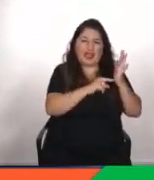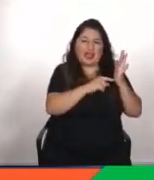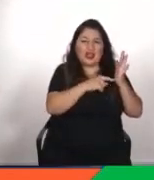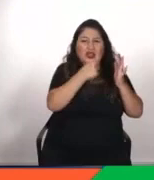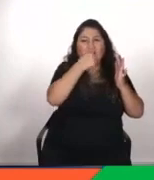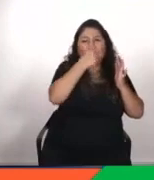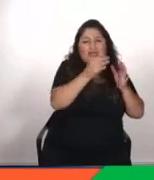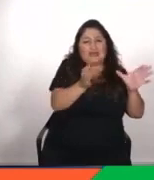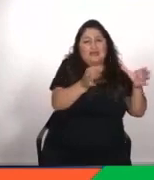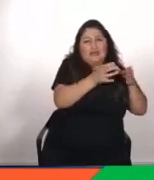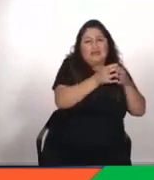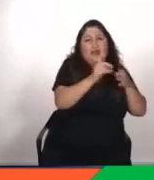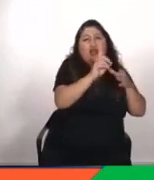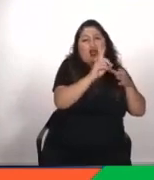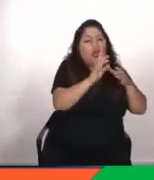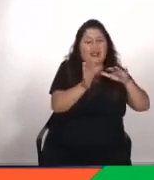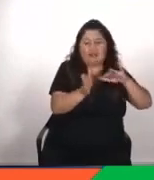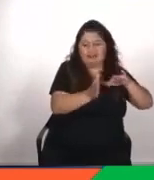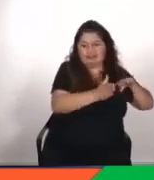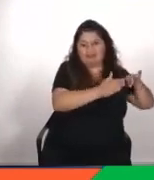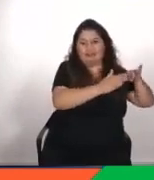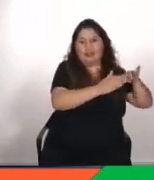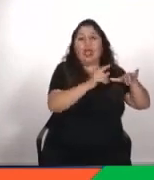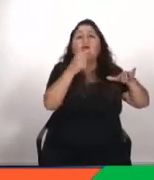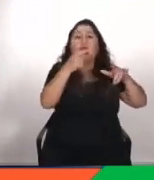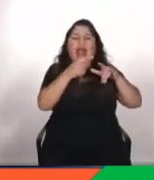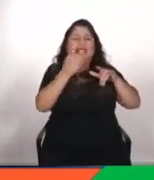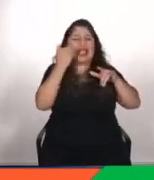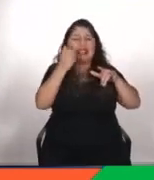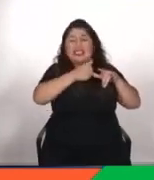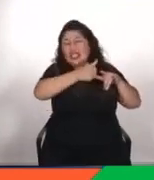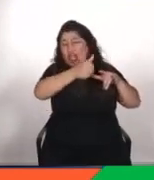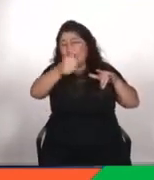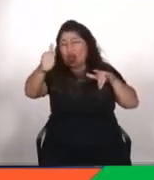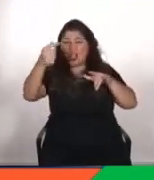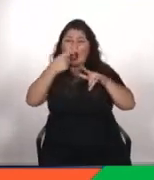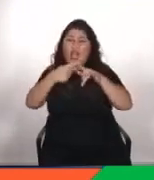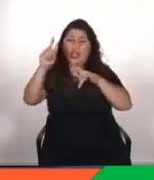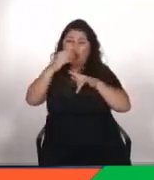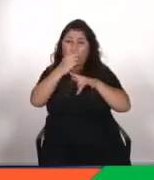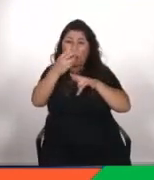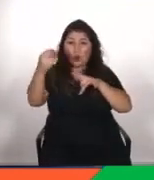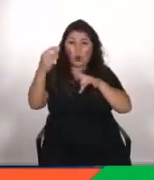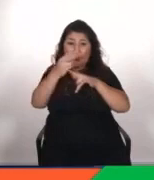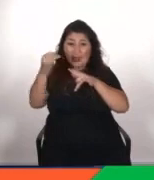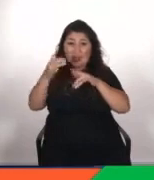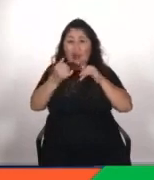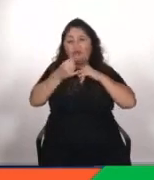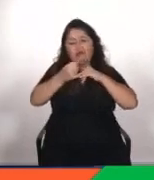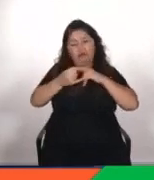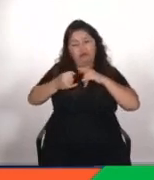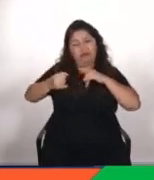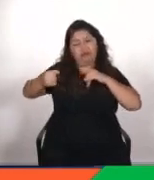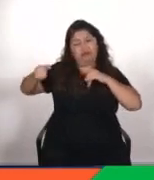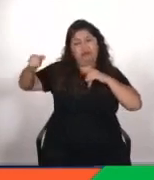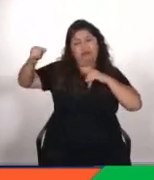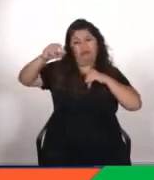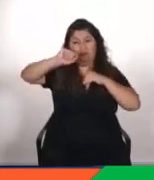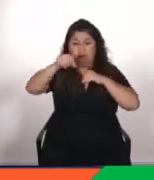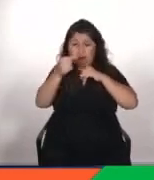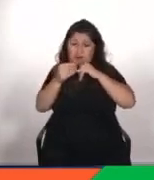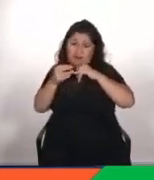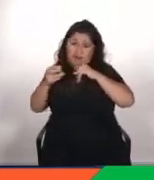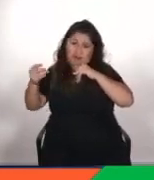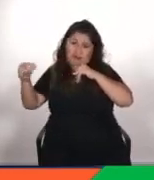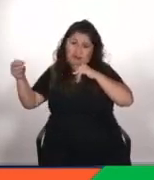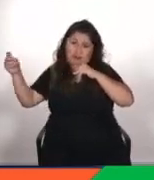racionales. Pero de todas formas, el que sea un número que concentre eso de resolver la solución o la relación